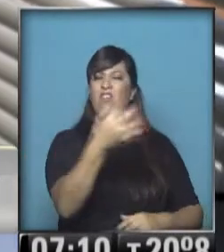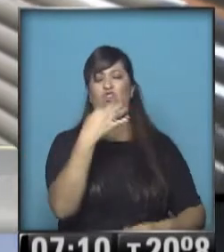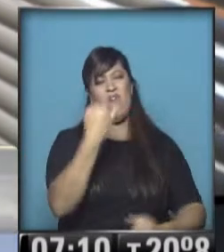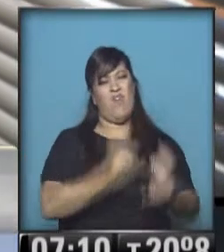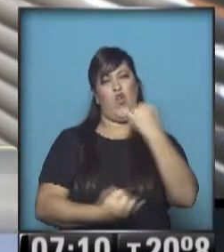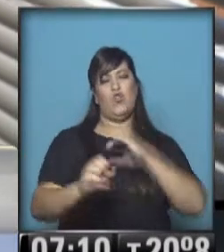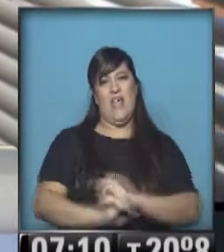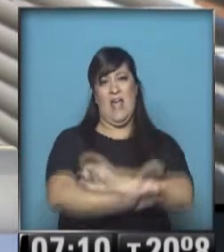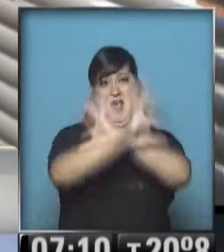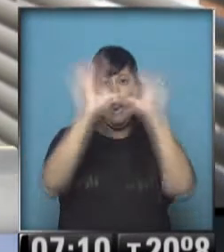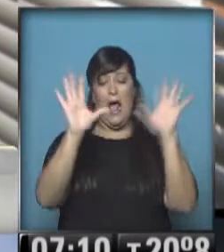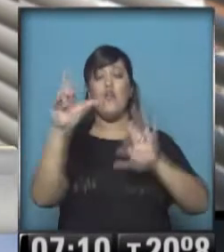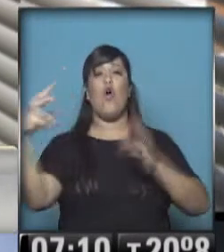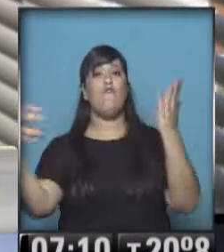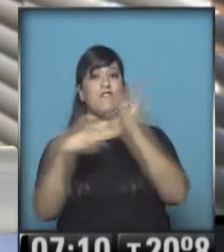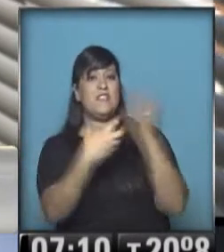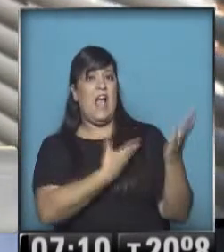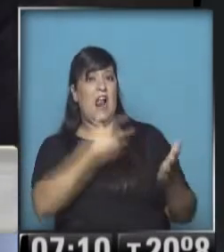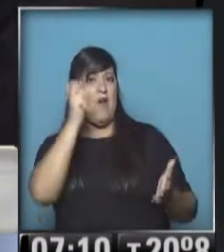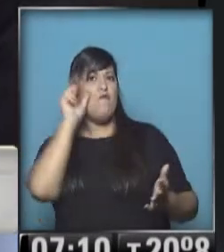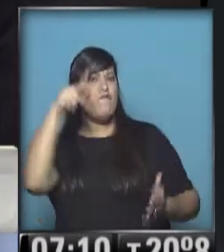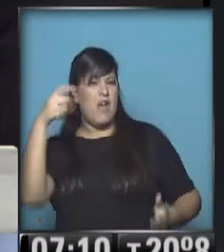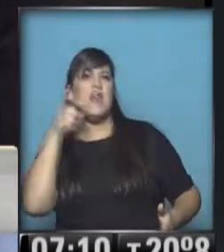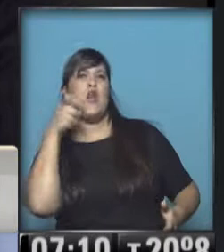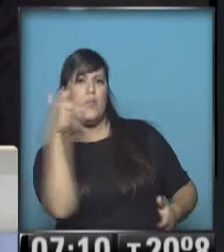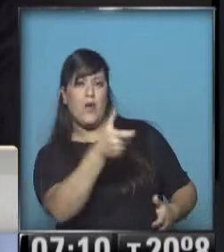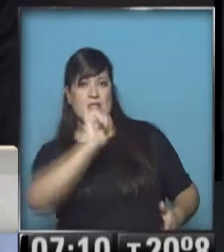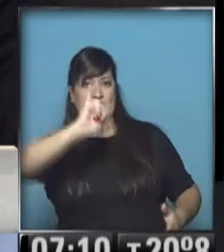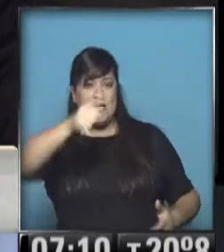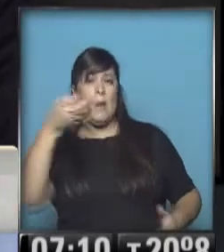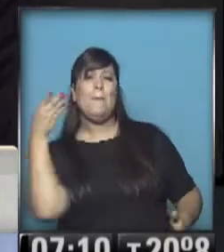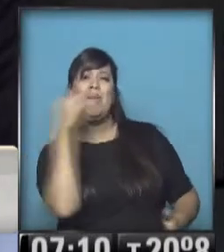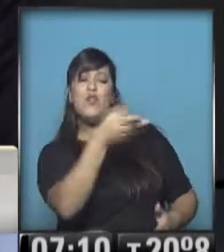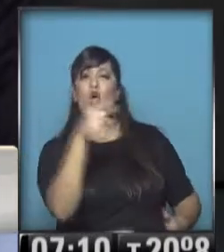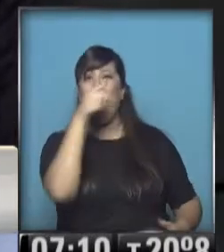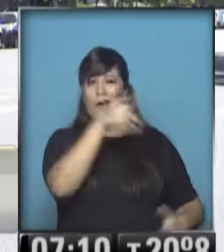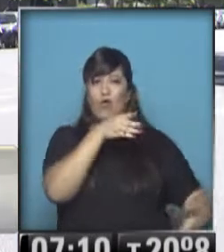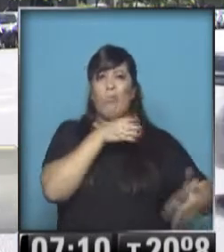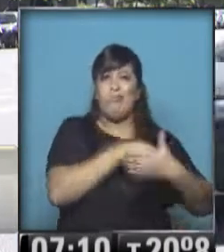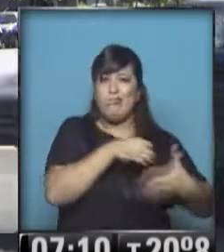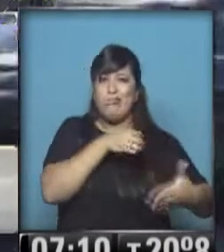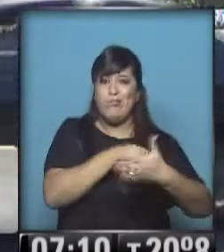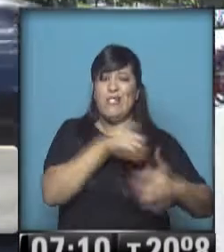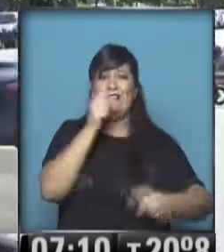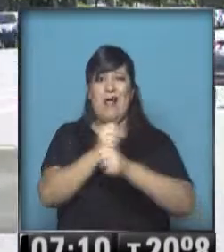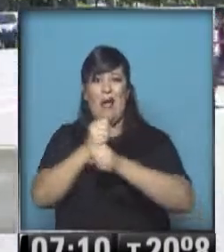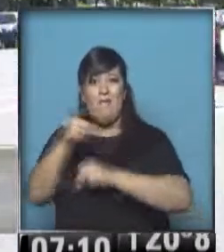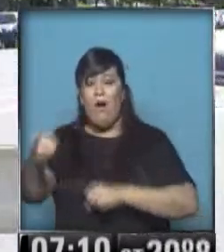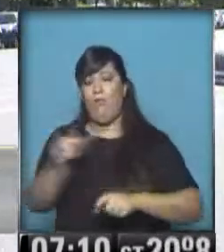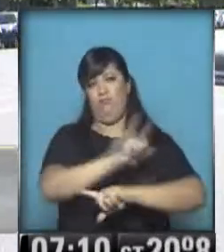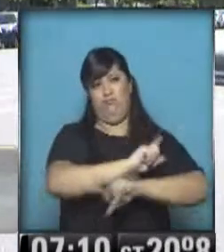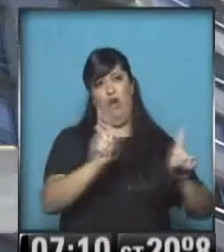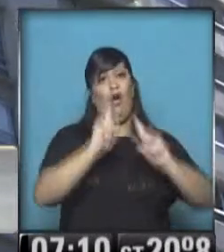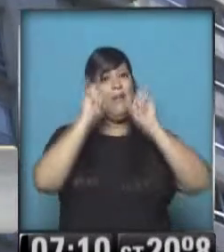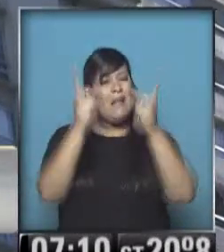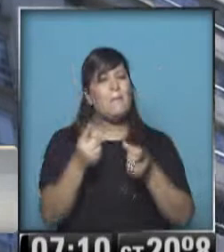Bueno, hubo respuesta de la fiscal Payne, pidió que no impidan el trabajo de la fiscalía, en particular a